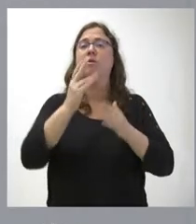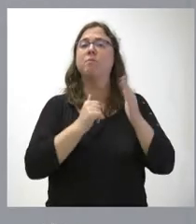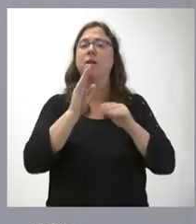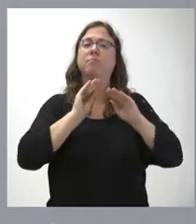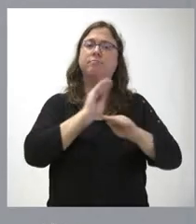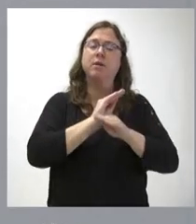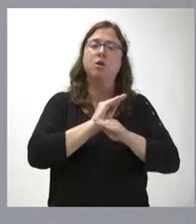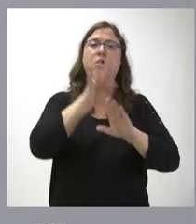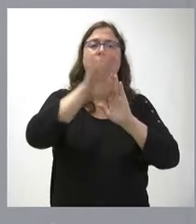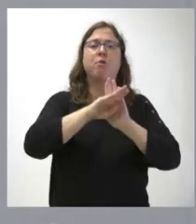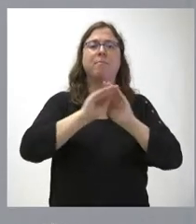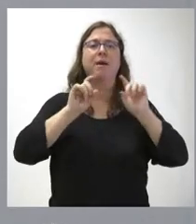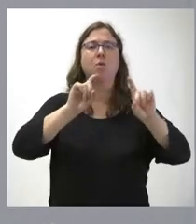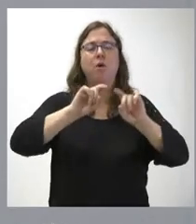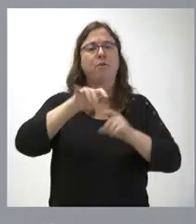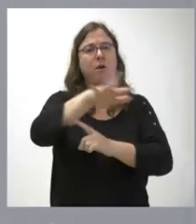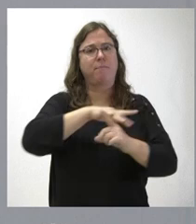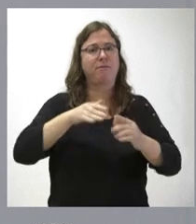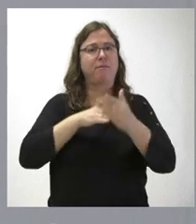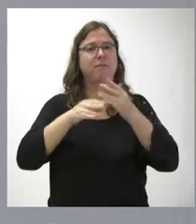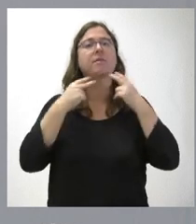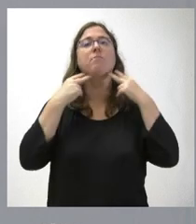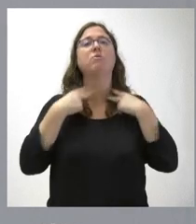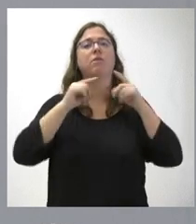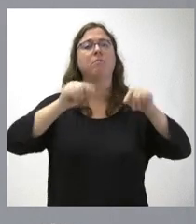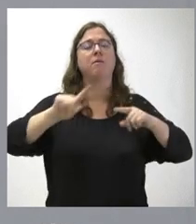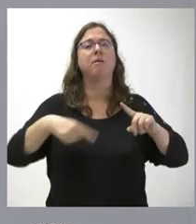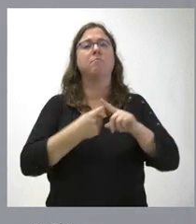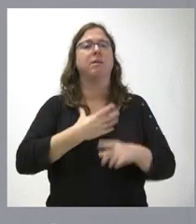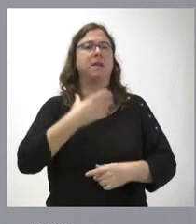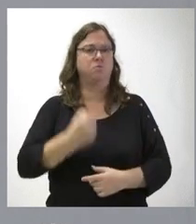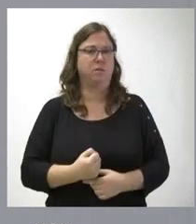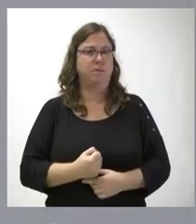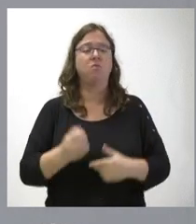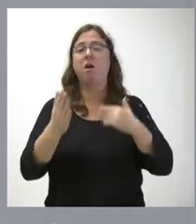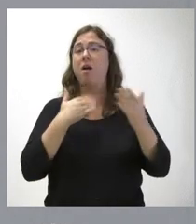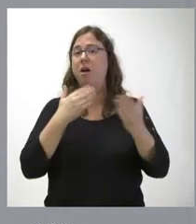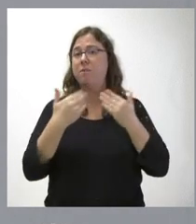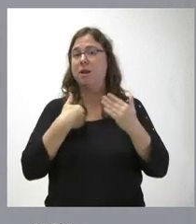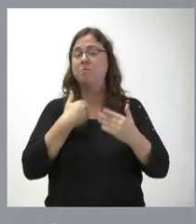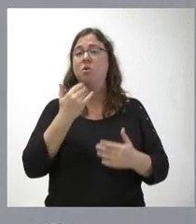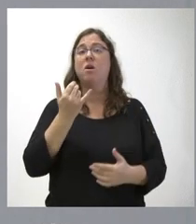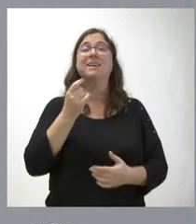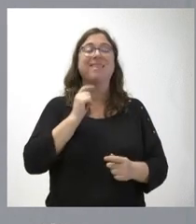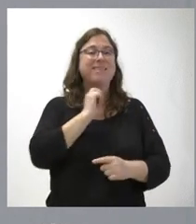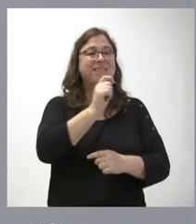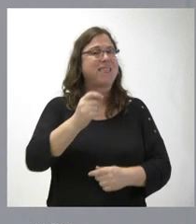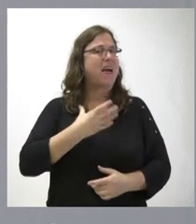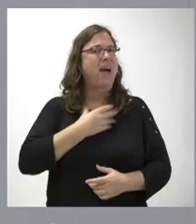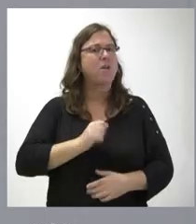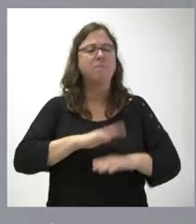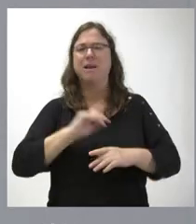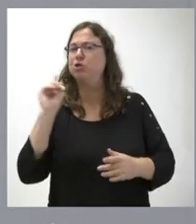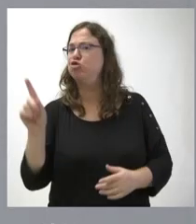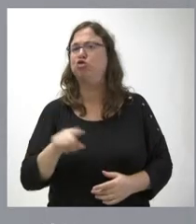educación ambiental a través de las diputaciones provinciales y de los ayuntamientos estamos hablando que se dan ayudas a todas las